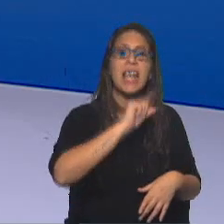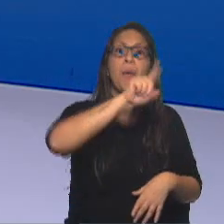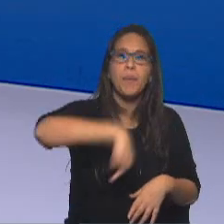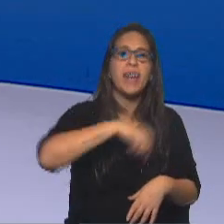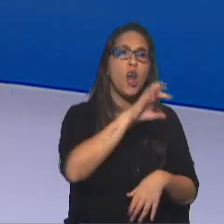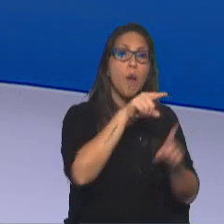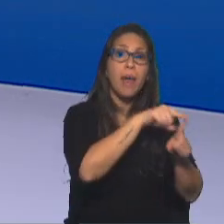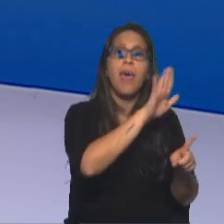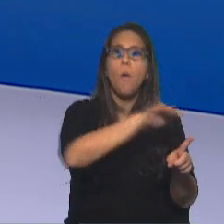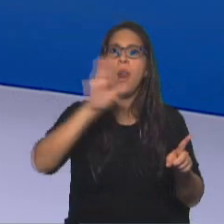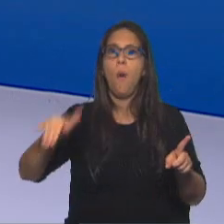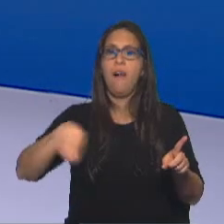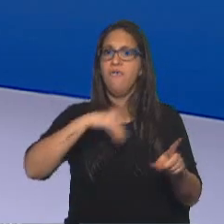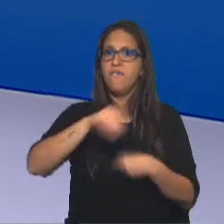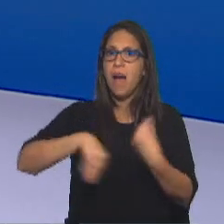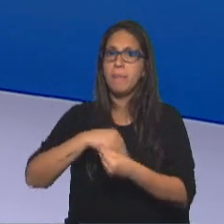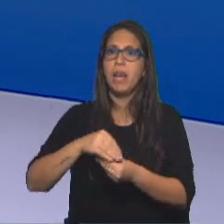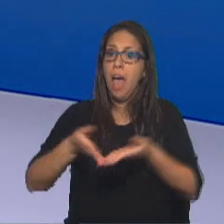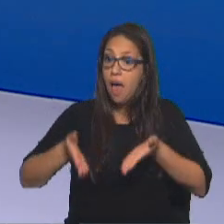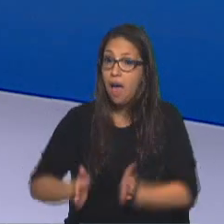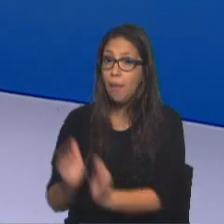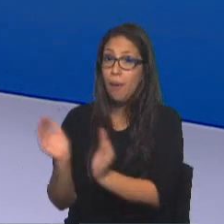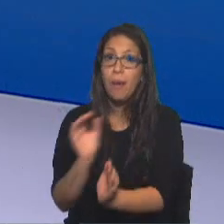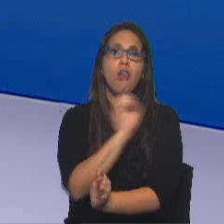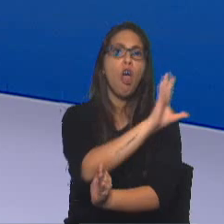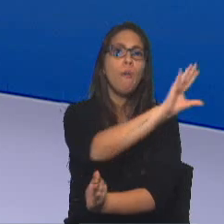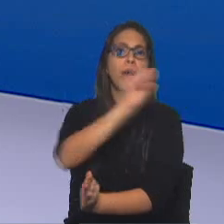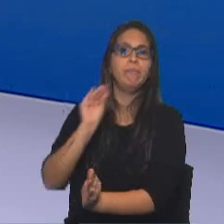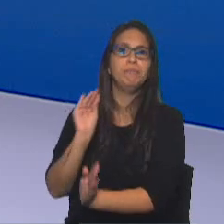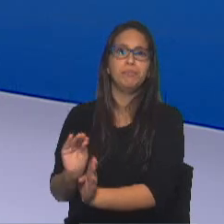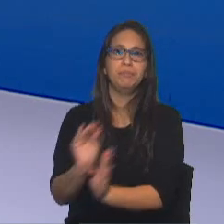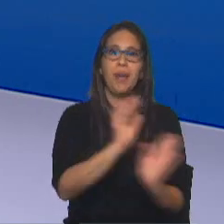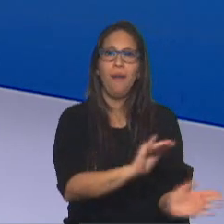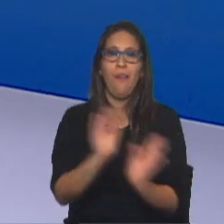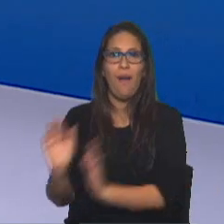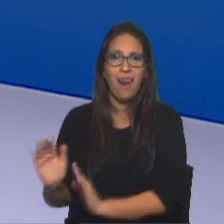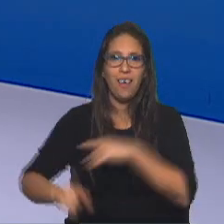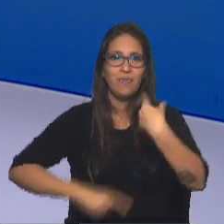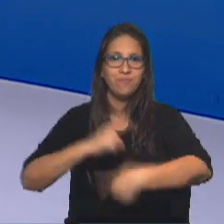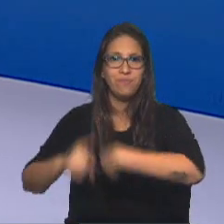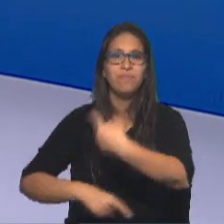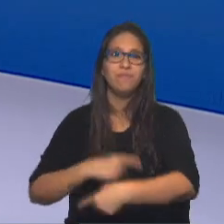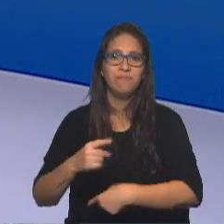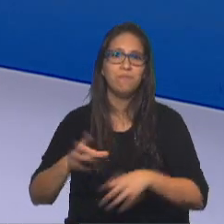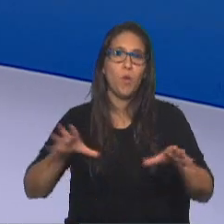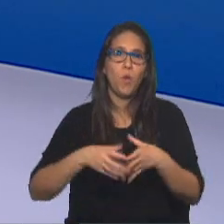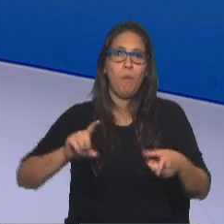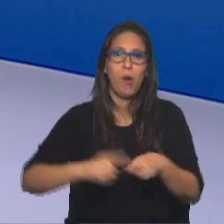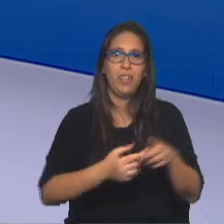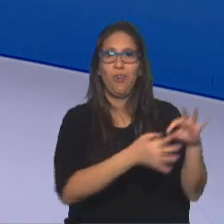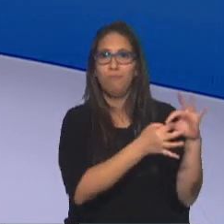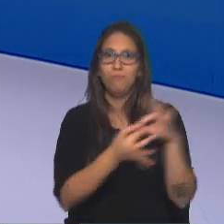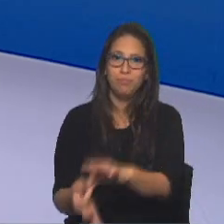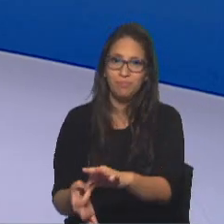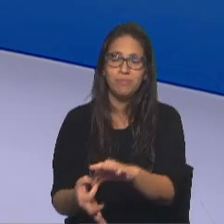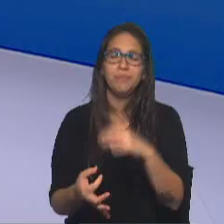familia que militaba el partido. De hecho, es algo que lo remarcamos porque forma parte de la narrativa de Starmer, de